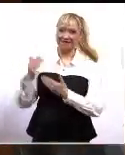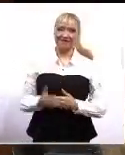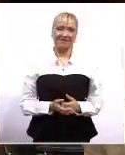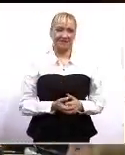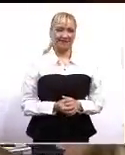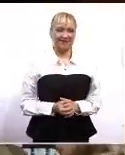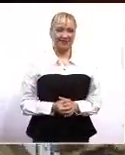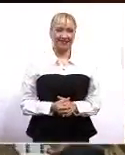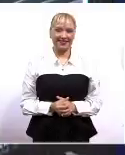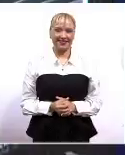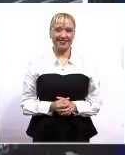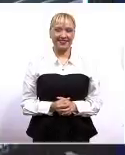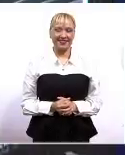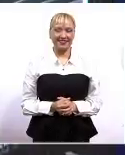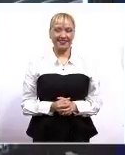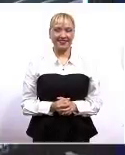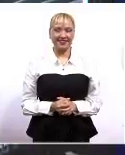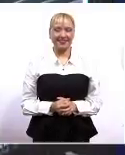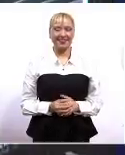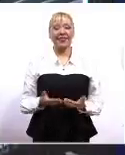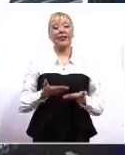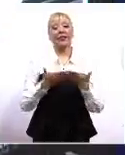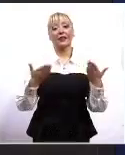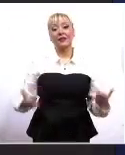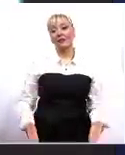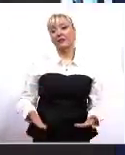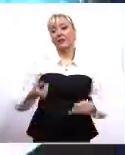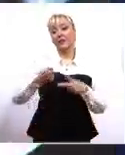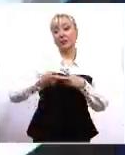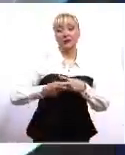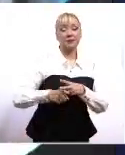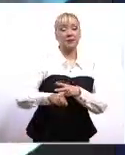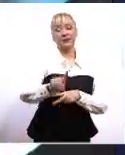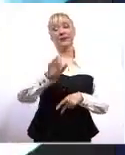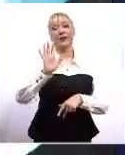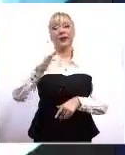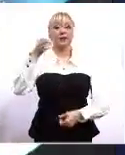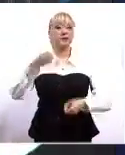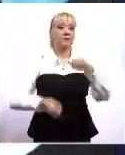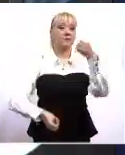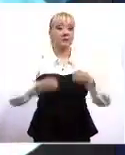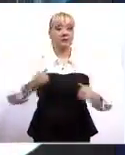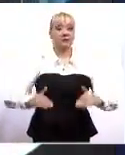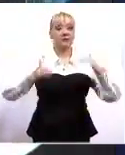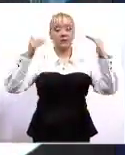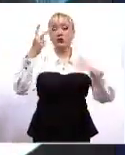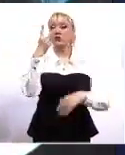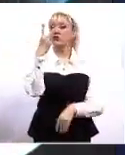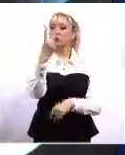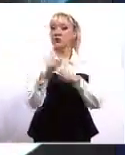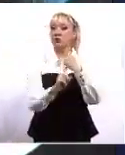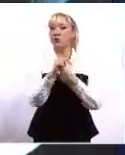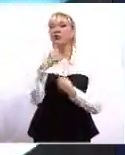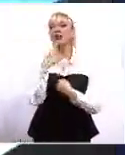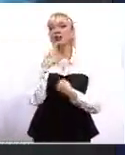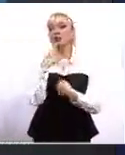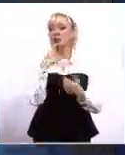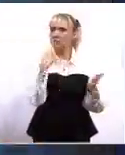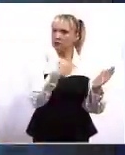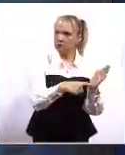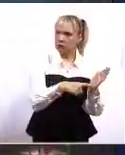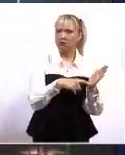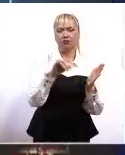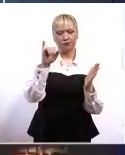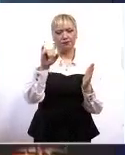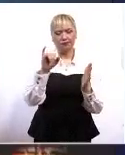Carlos González. Y en la primera sesión de trabajo jurisdiccional, el Pleno de la Corte resolvió 2 asuntos, uno de ellos relacionados